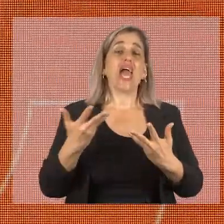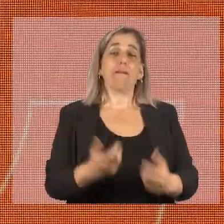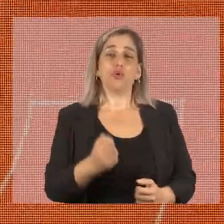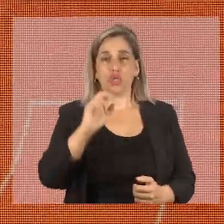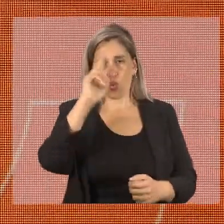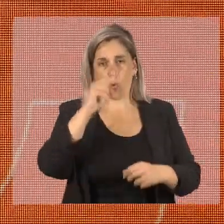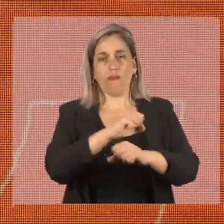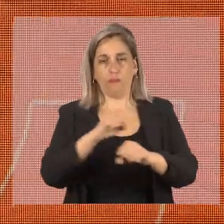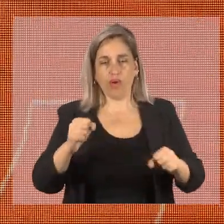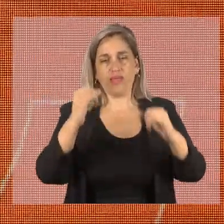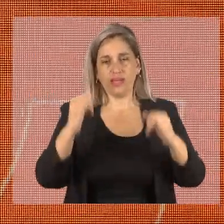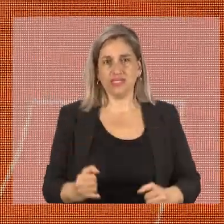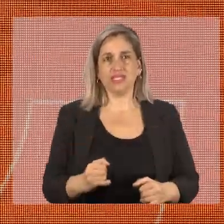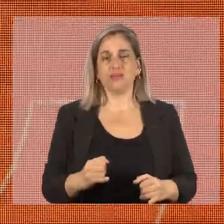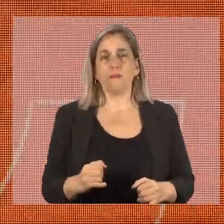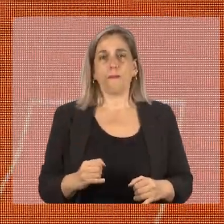la posibilidad de que Uruguay